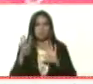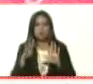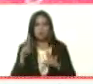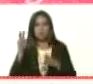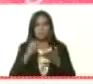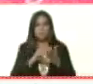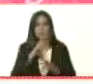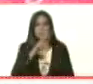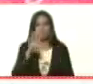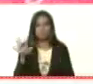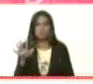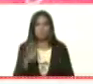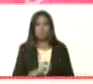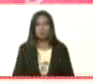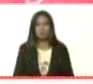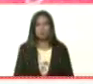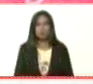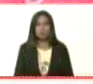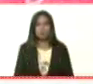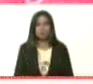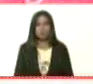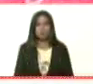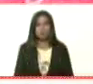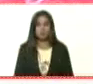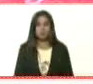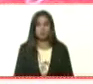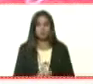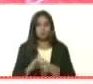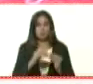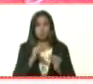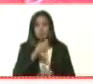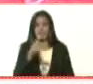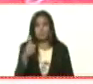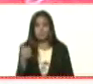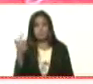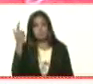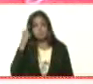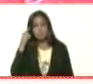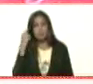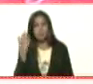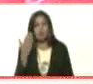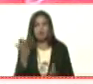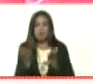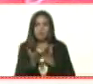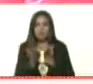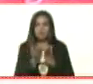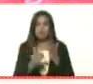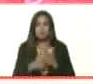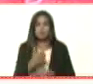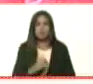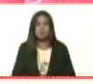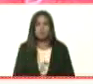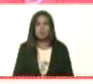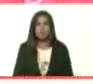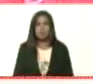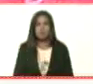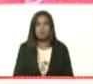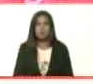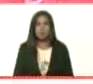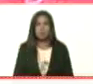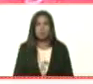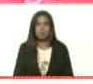2019-2025 para Venezuela. Todo esto, ustedes saben, amerita mucho estudio, mucho conocimiento, mucha